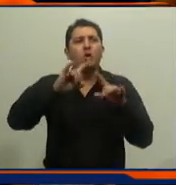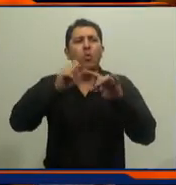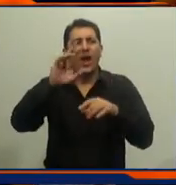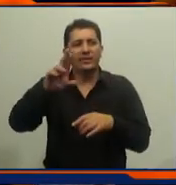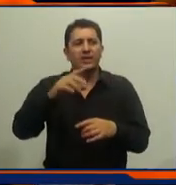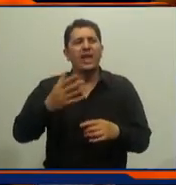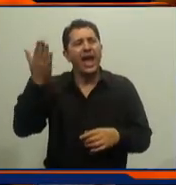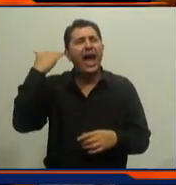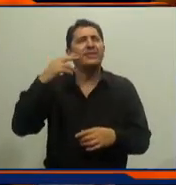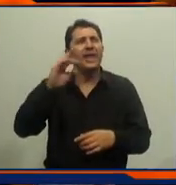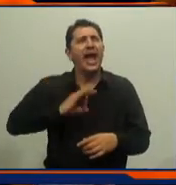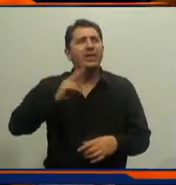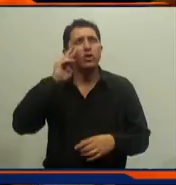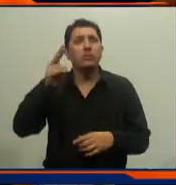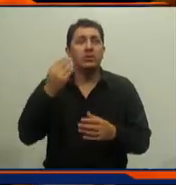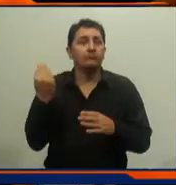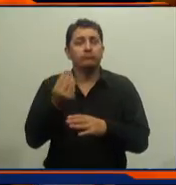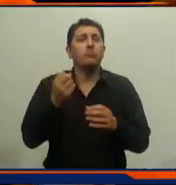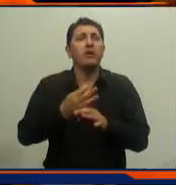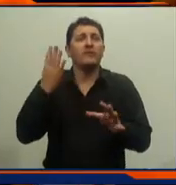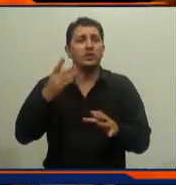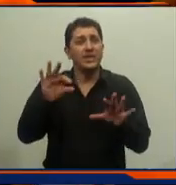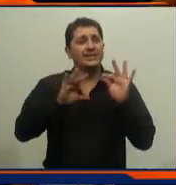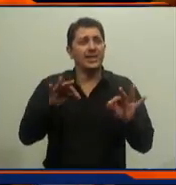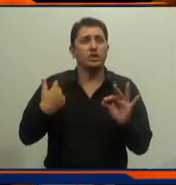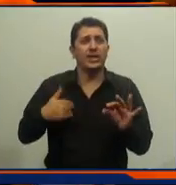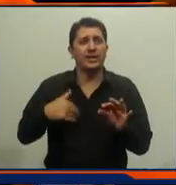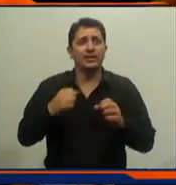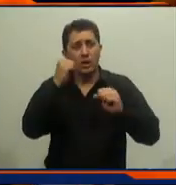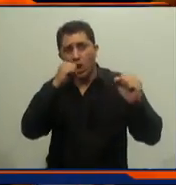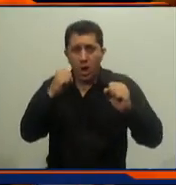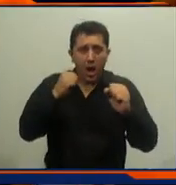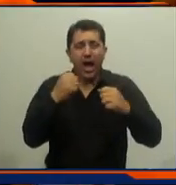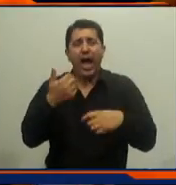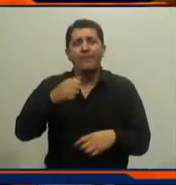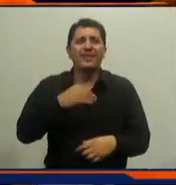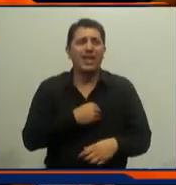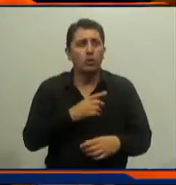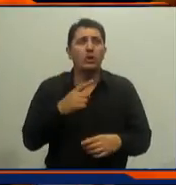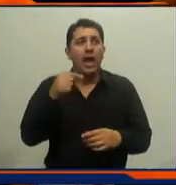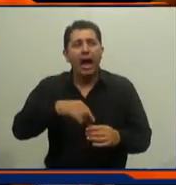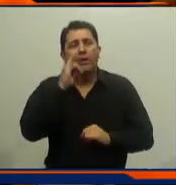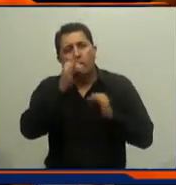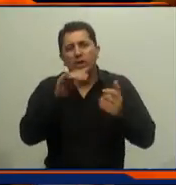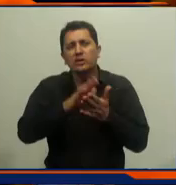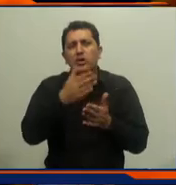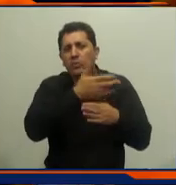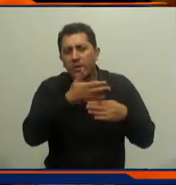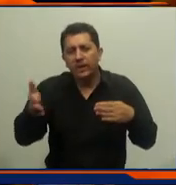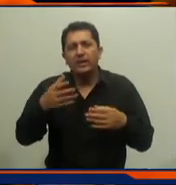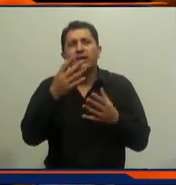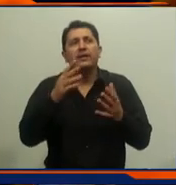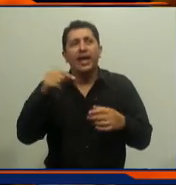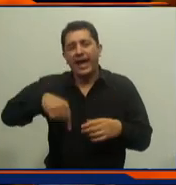en el año 2000 después de representar a la selección argentina como amateur pero les proponemos conocer más de su carrera profesional en esta nota exclusiva